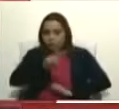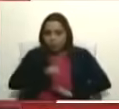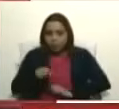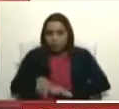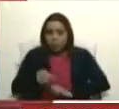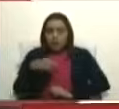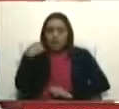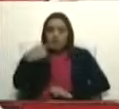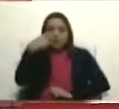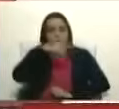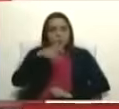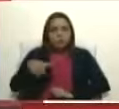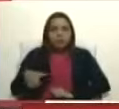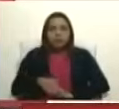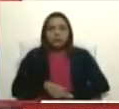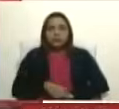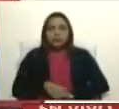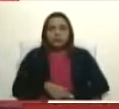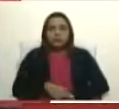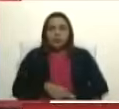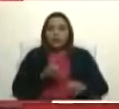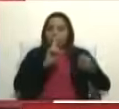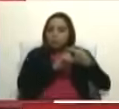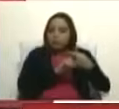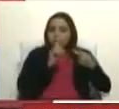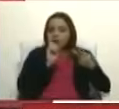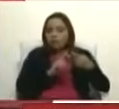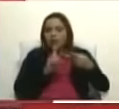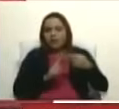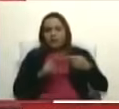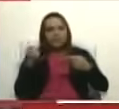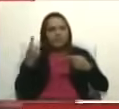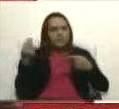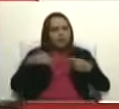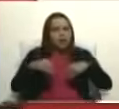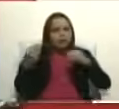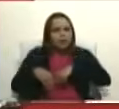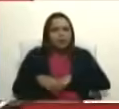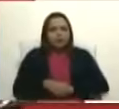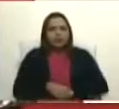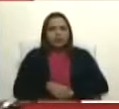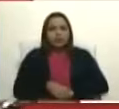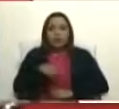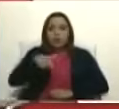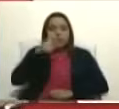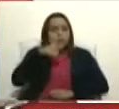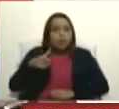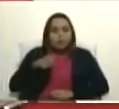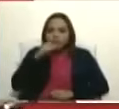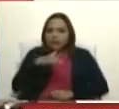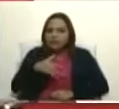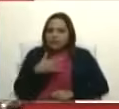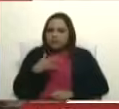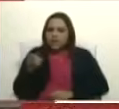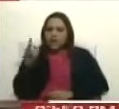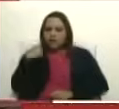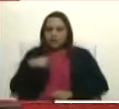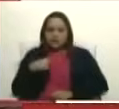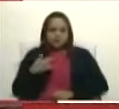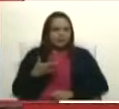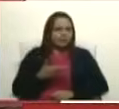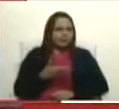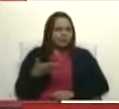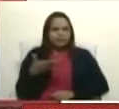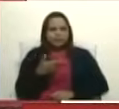pueblo. Esa es una, pero vienen otras. Bueno, este pueblo no se sintió ayer